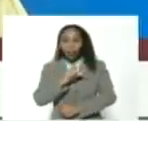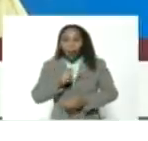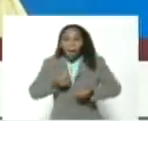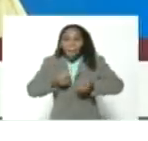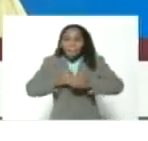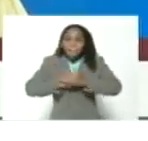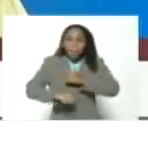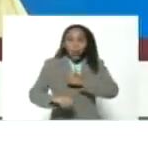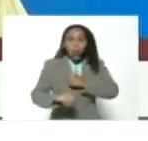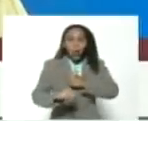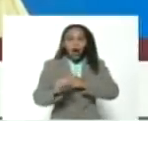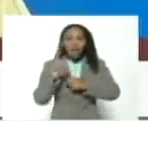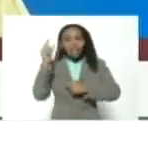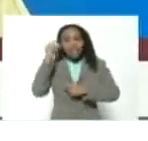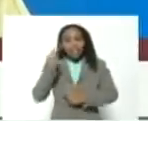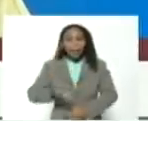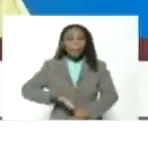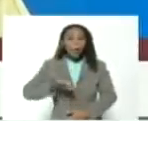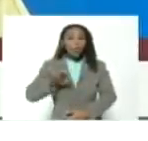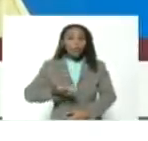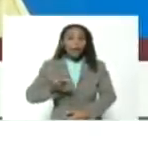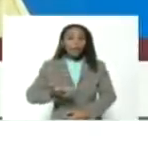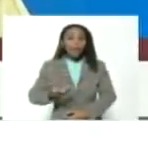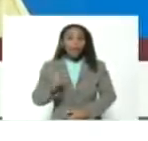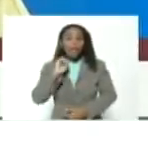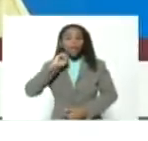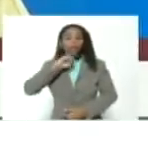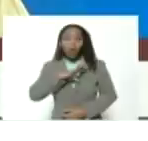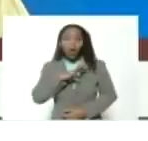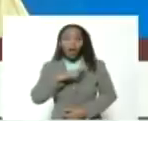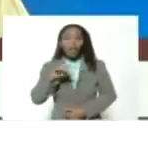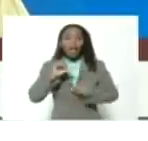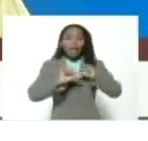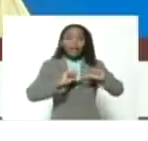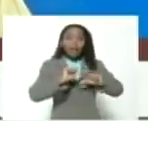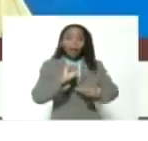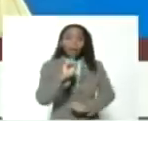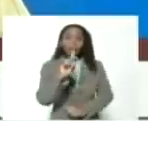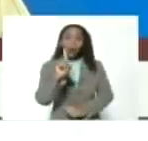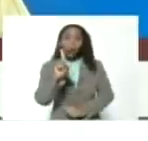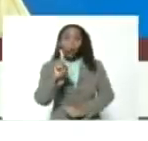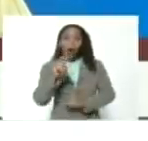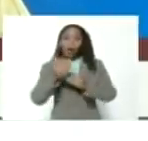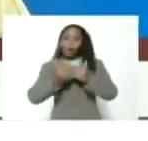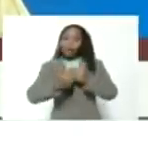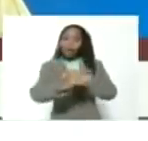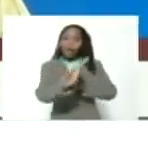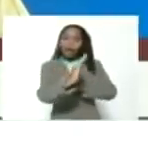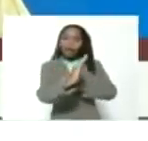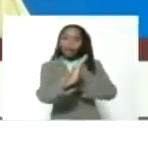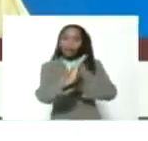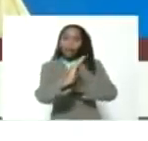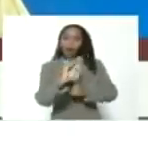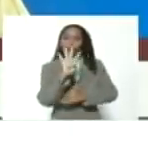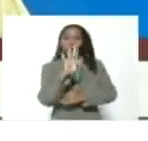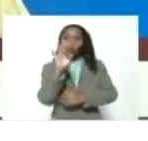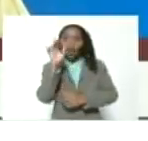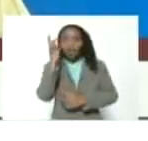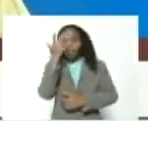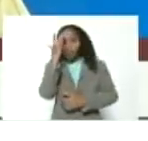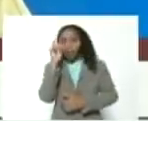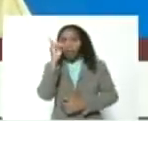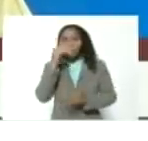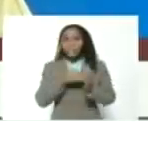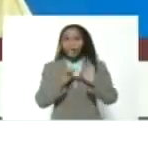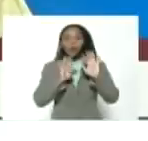parturiento, fecha clave de la historia del siglo XXI y más allá. 4 de febrero